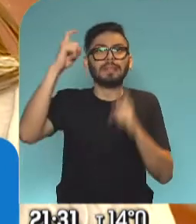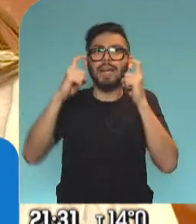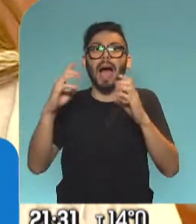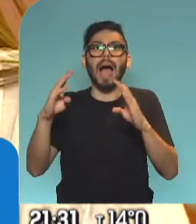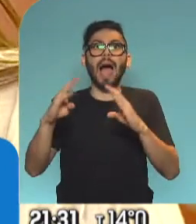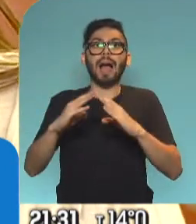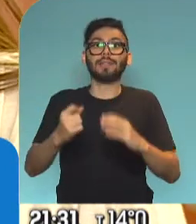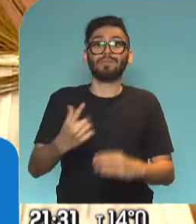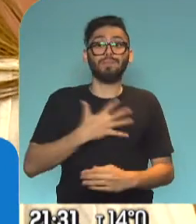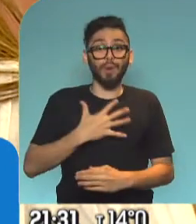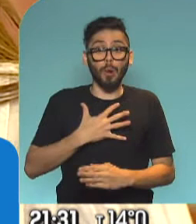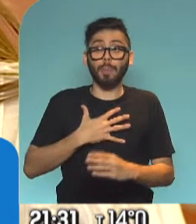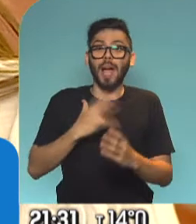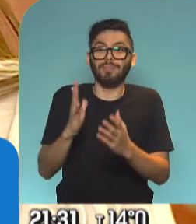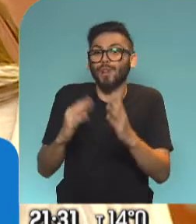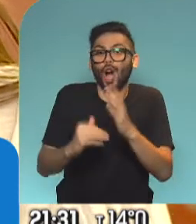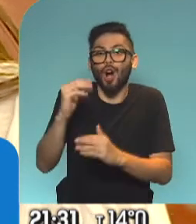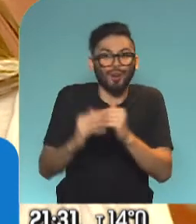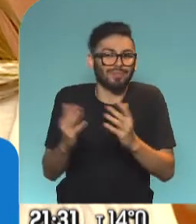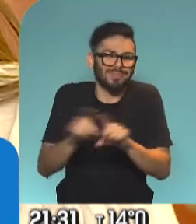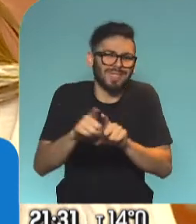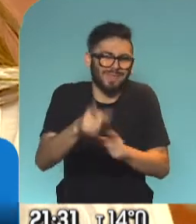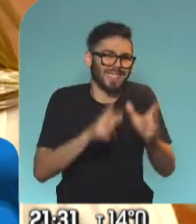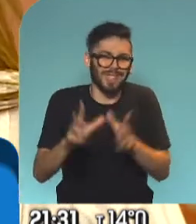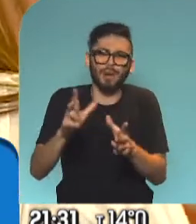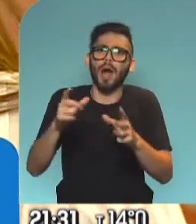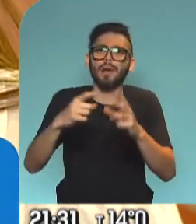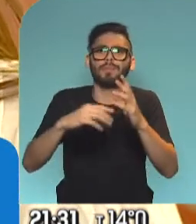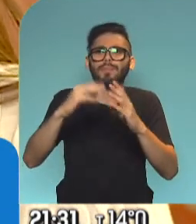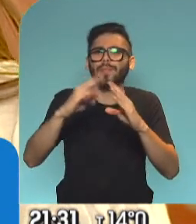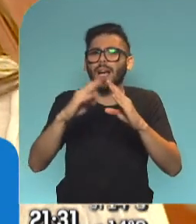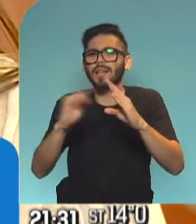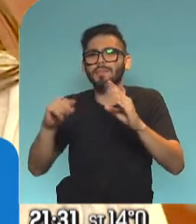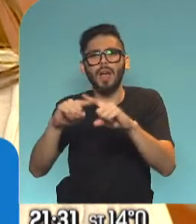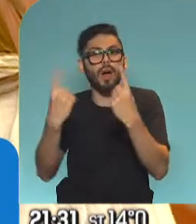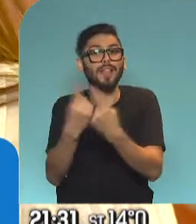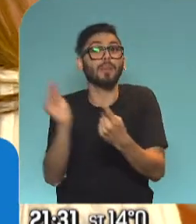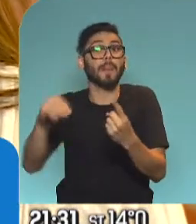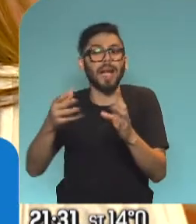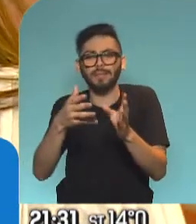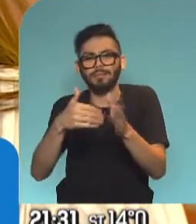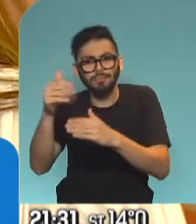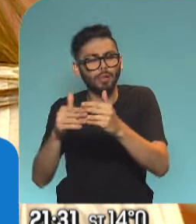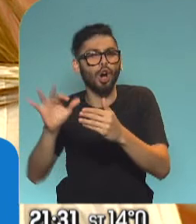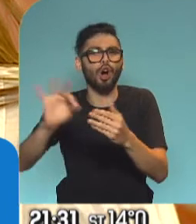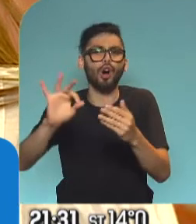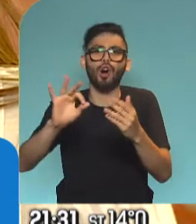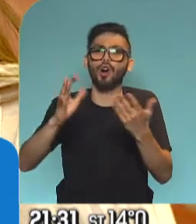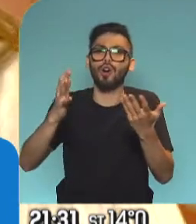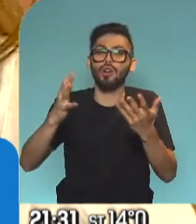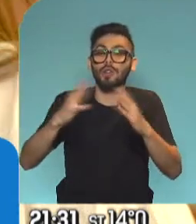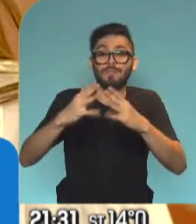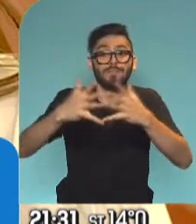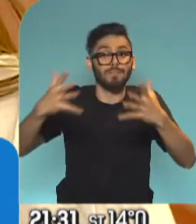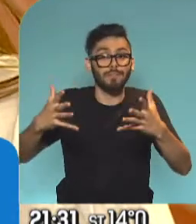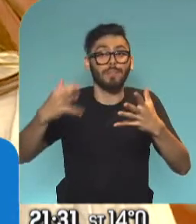propia, construyendo, como vos bien decías, a partir de ahora con ampliación, por ahí construyendo una habitación, construyendo una parte más en la casa, y